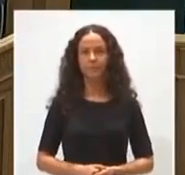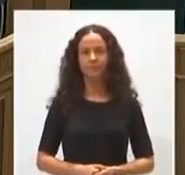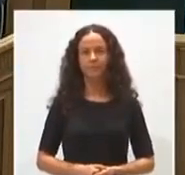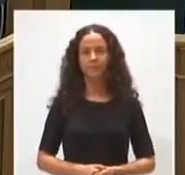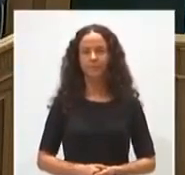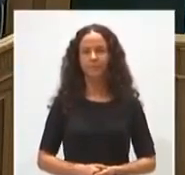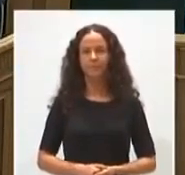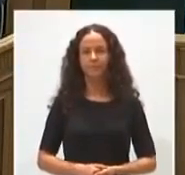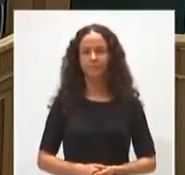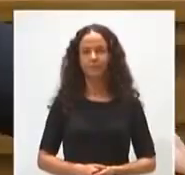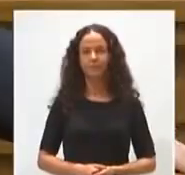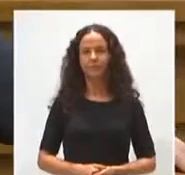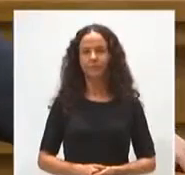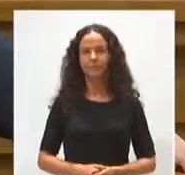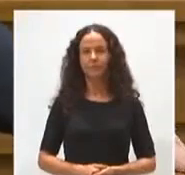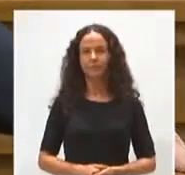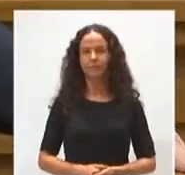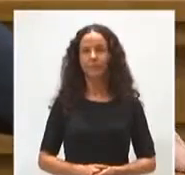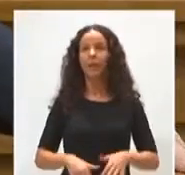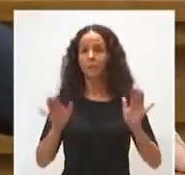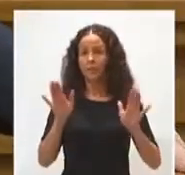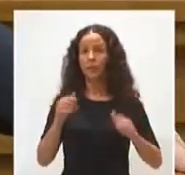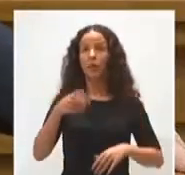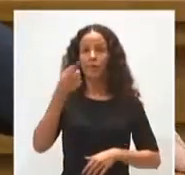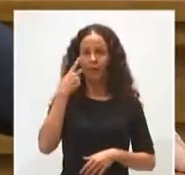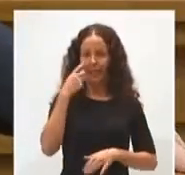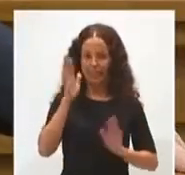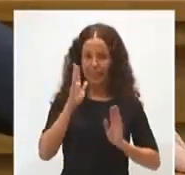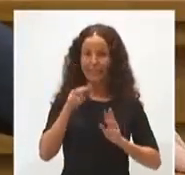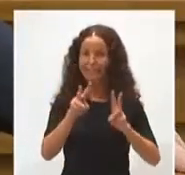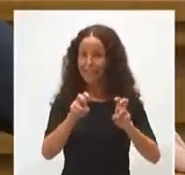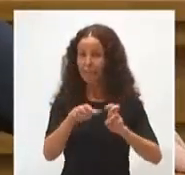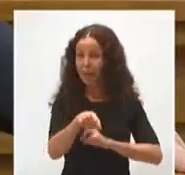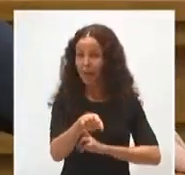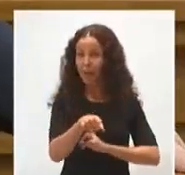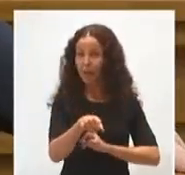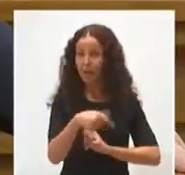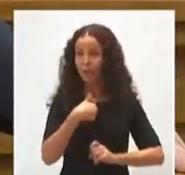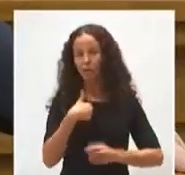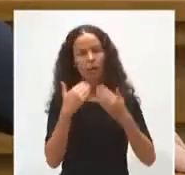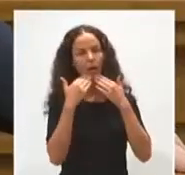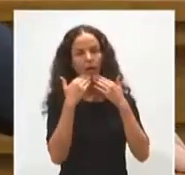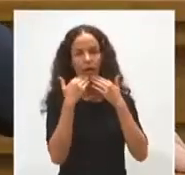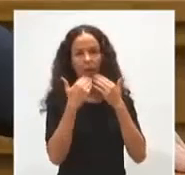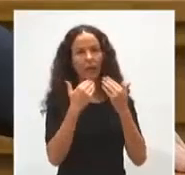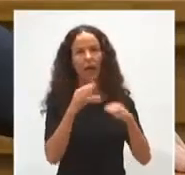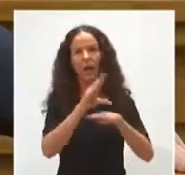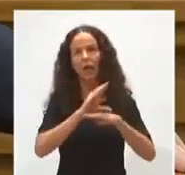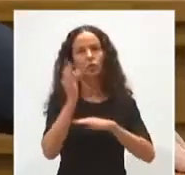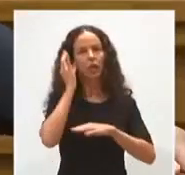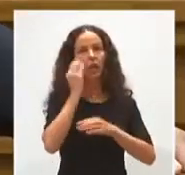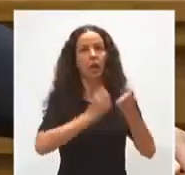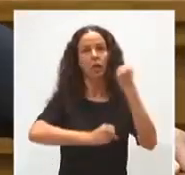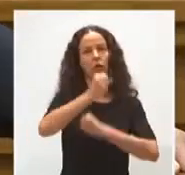pero en todo caso fíjense que en esta materia y eso se lo agradezco muchísimo una consejera como la de